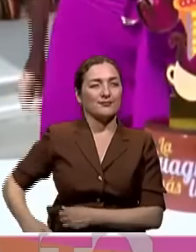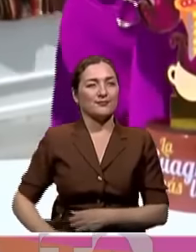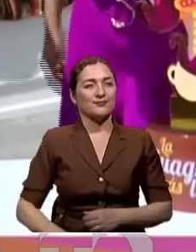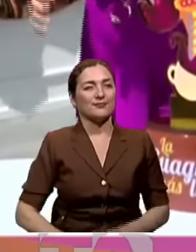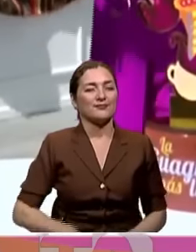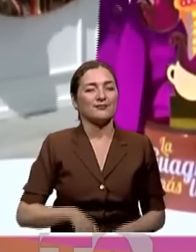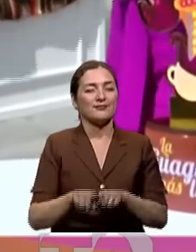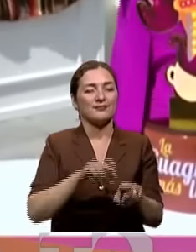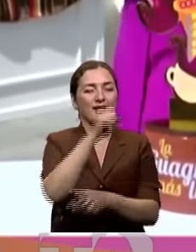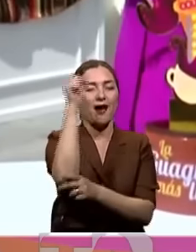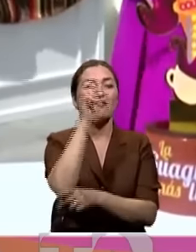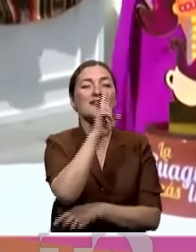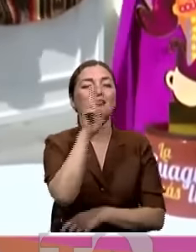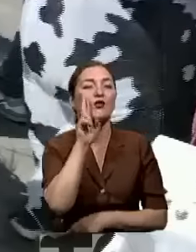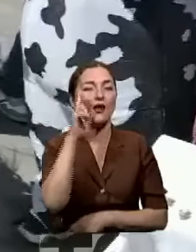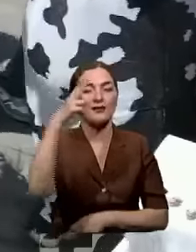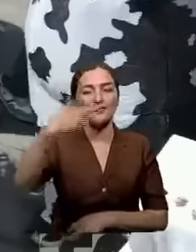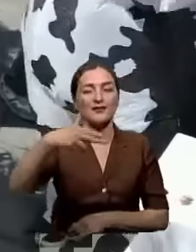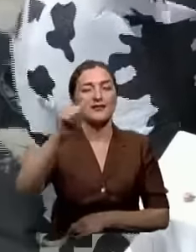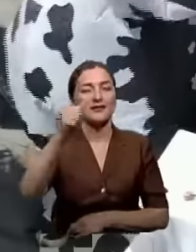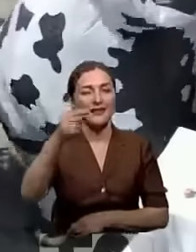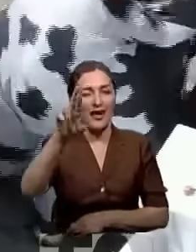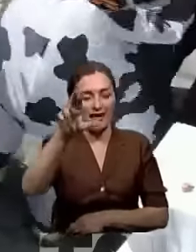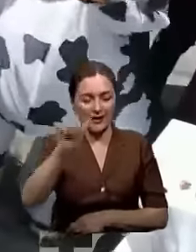del Chagra! Desde Machachi.